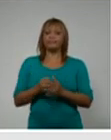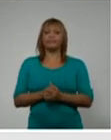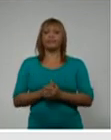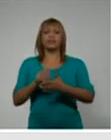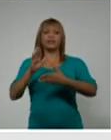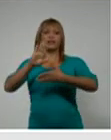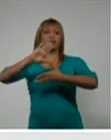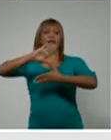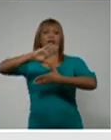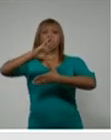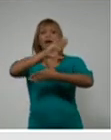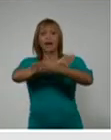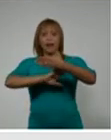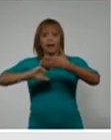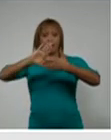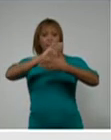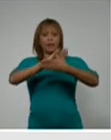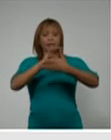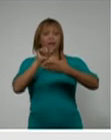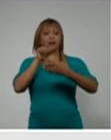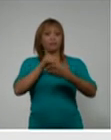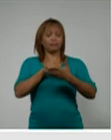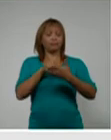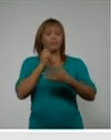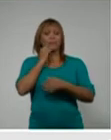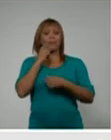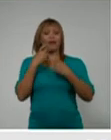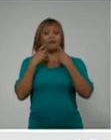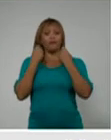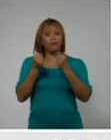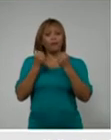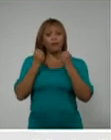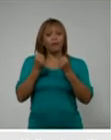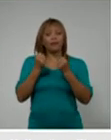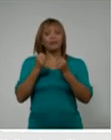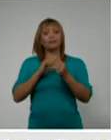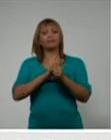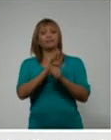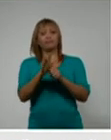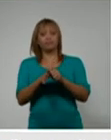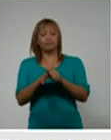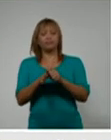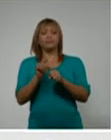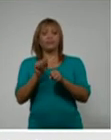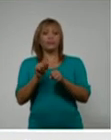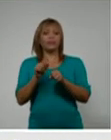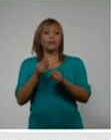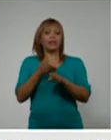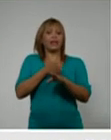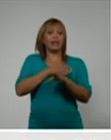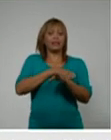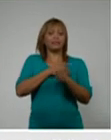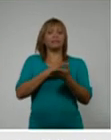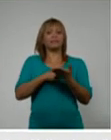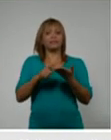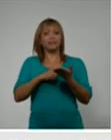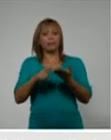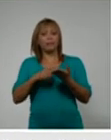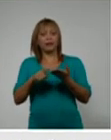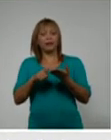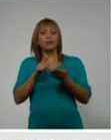Américas, epicentro de la pandemia desde hace varias semanas, se mantiene en un